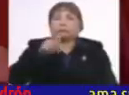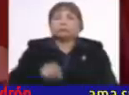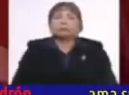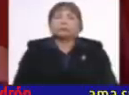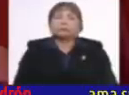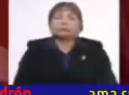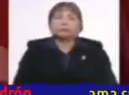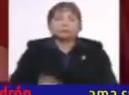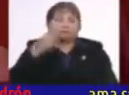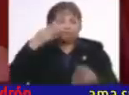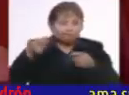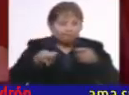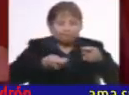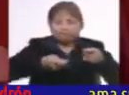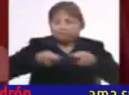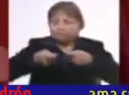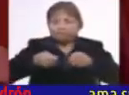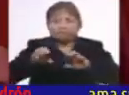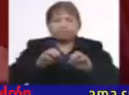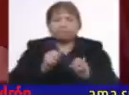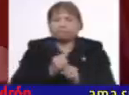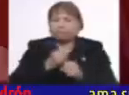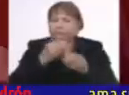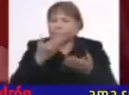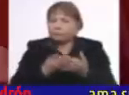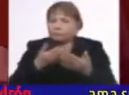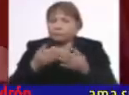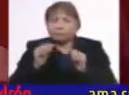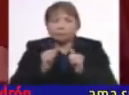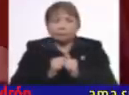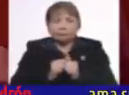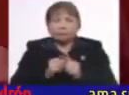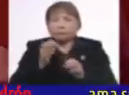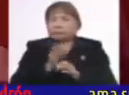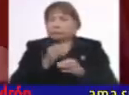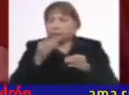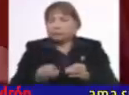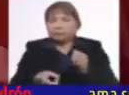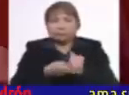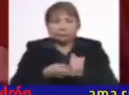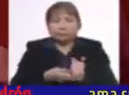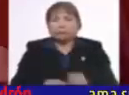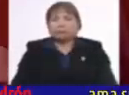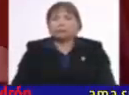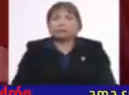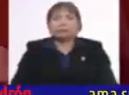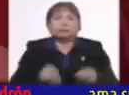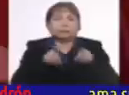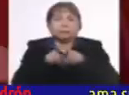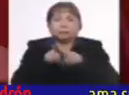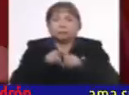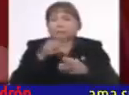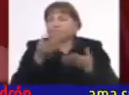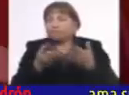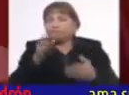para conducir el sector tanto para la lucha contra la inseguridad como para la búsqueda